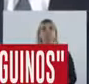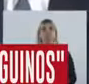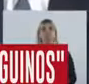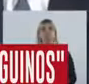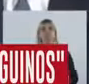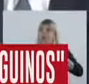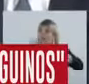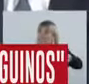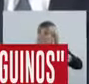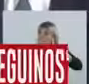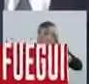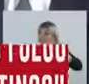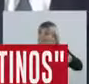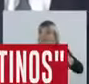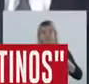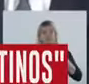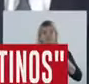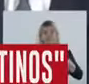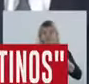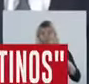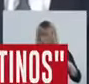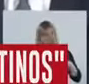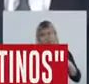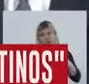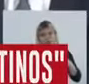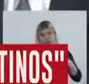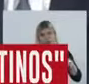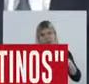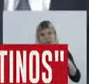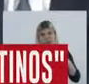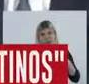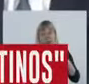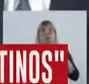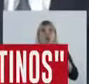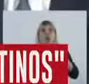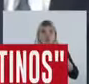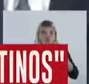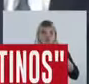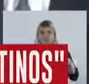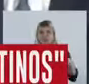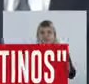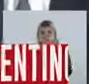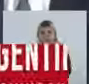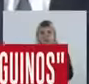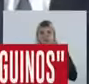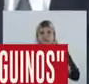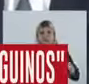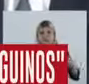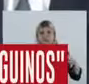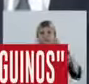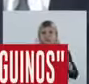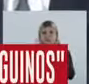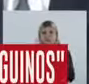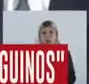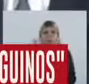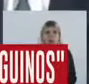algo que quiero que todos entendamos. Vamos a hacerlo entre todos y todas. Todos y todas